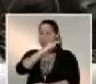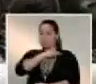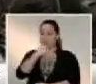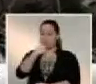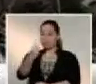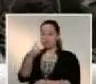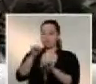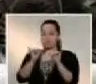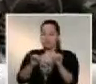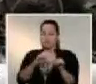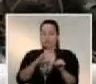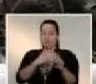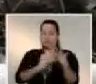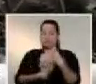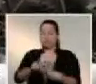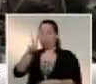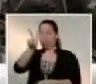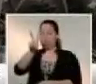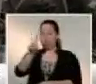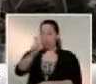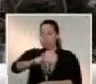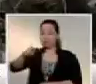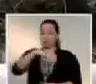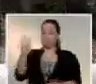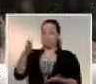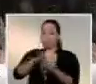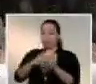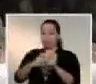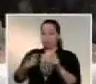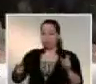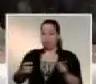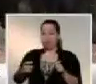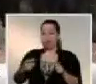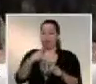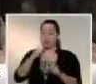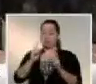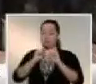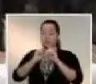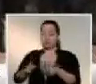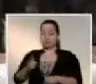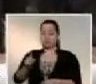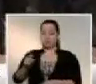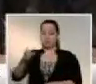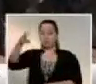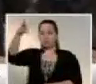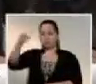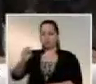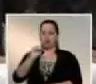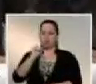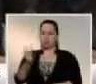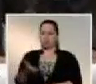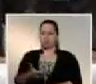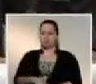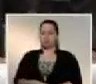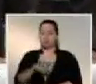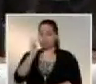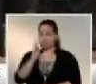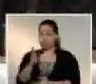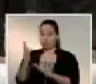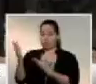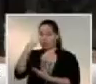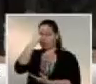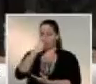registró un lamentable saldo de 2 personas fallecidas en la carretera Petare-Guarenas. Ven ustedes allí